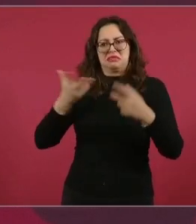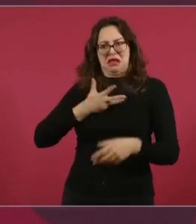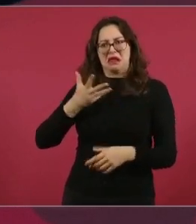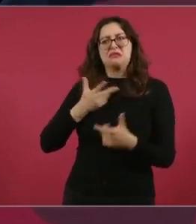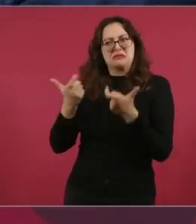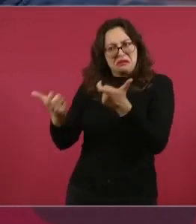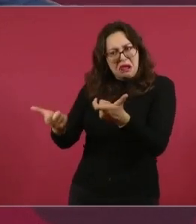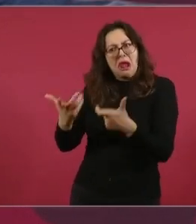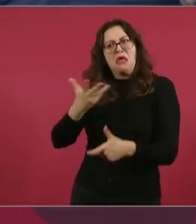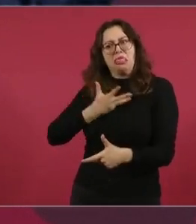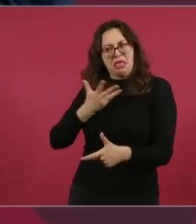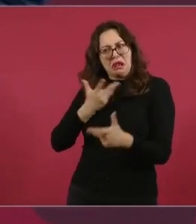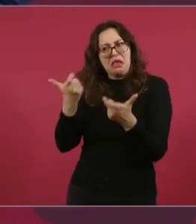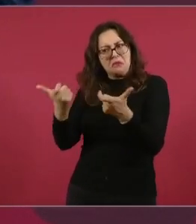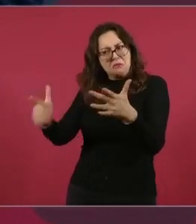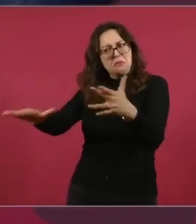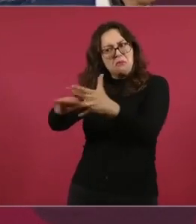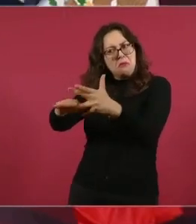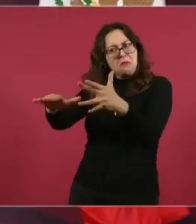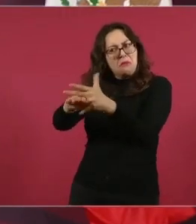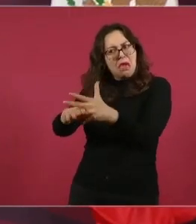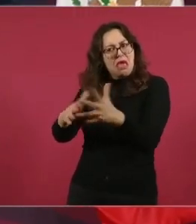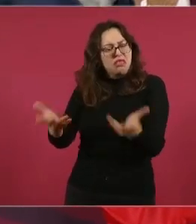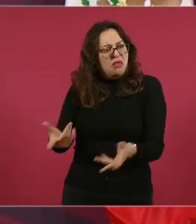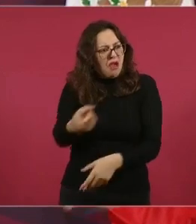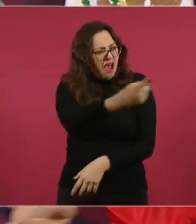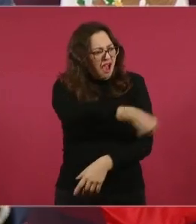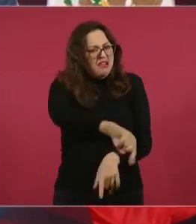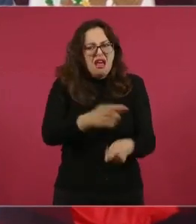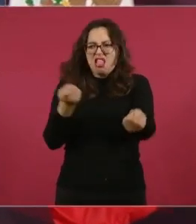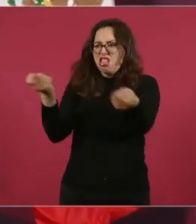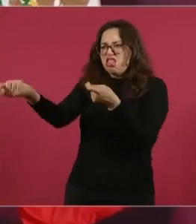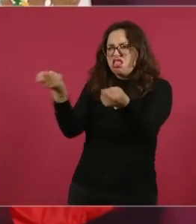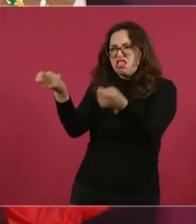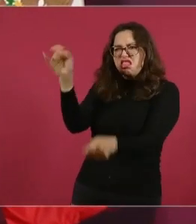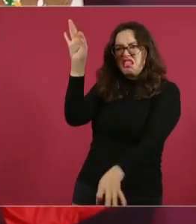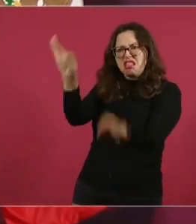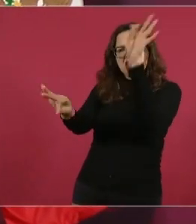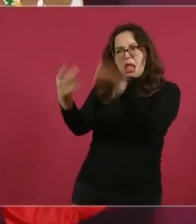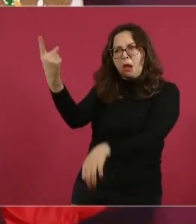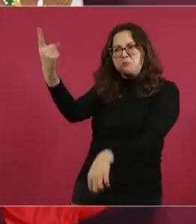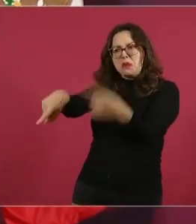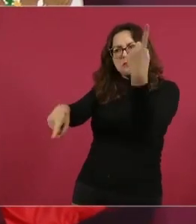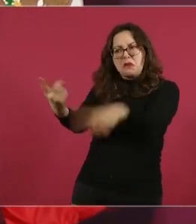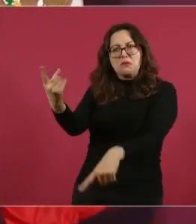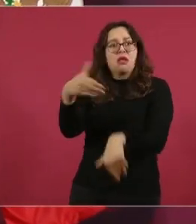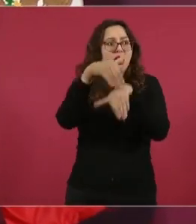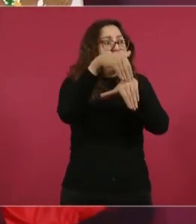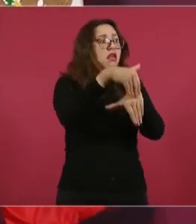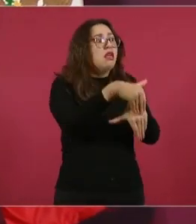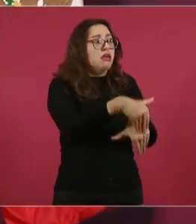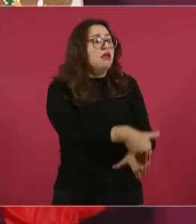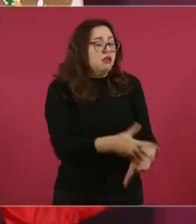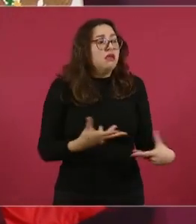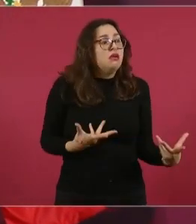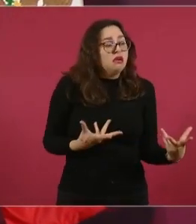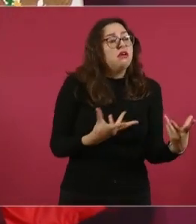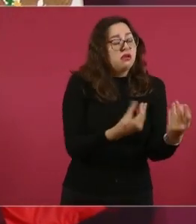Entonces, estos se consideran los dueños de las clases medias.